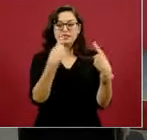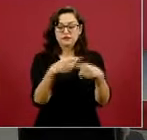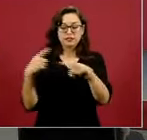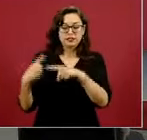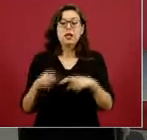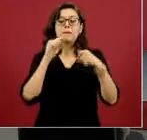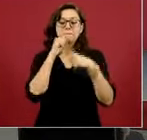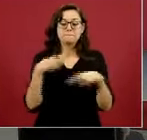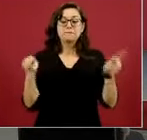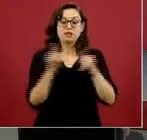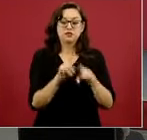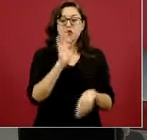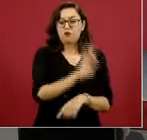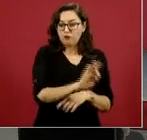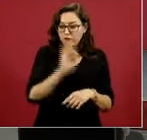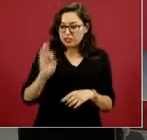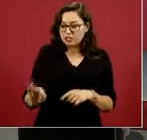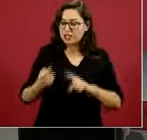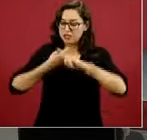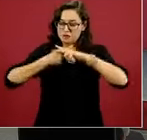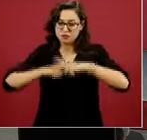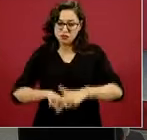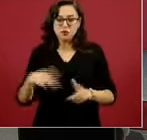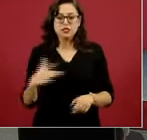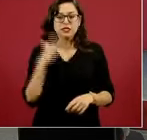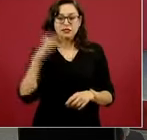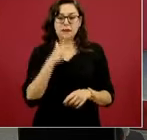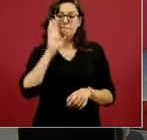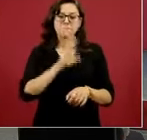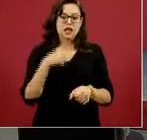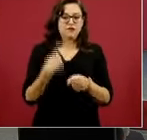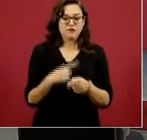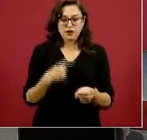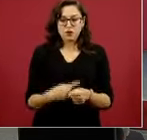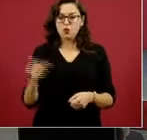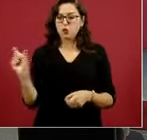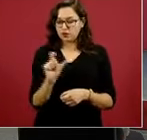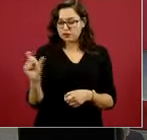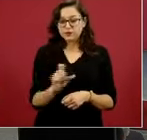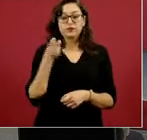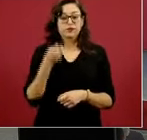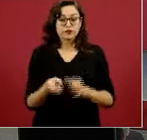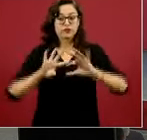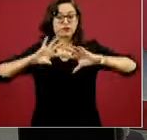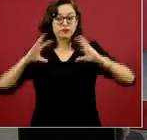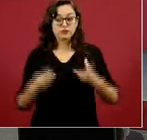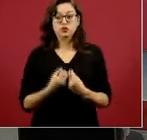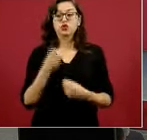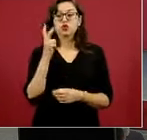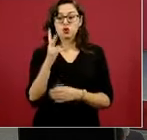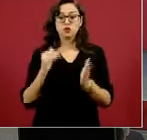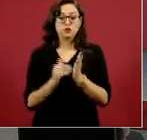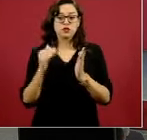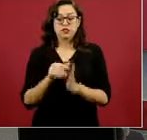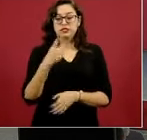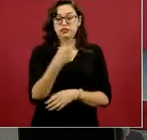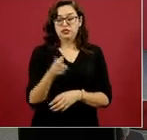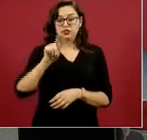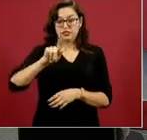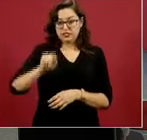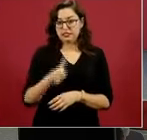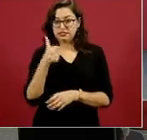inicio de síntomas y el estado inicial de gravedad. De estas 2.176.000 personas,